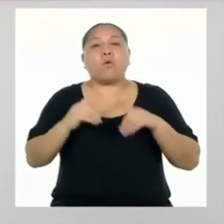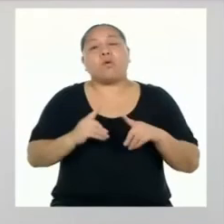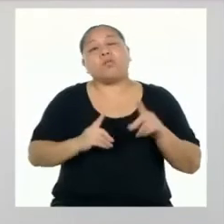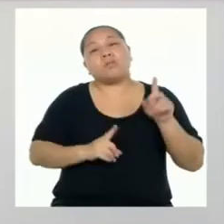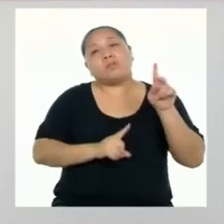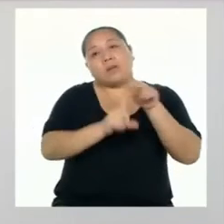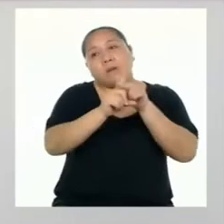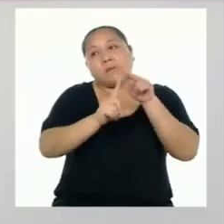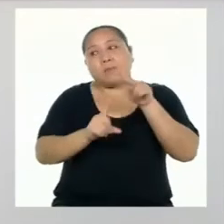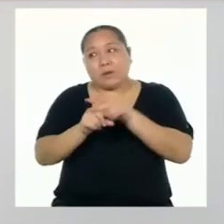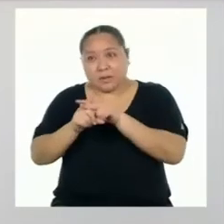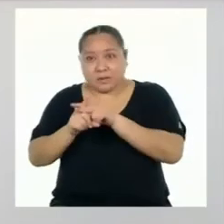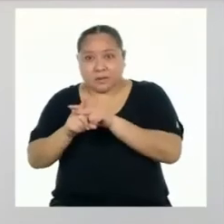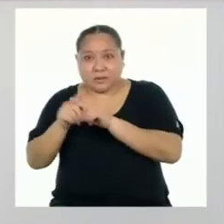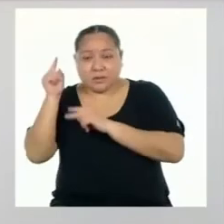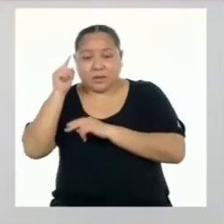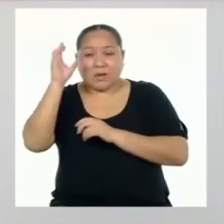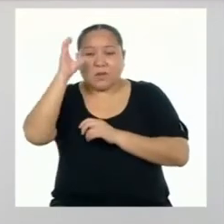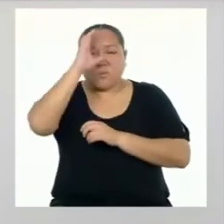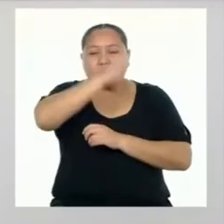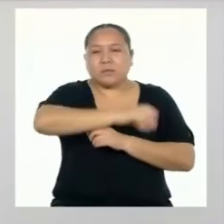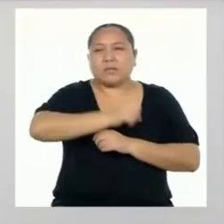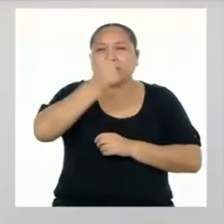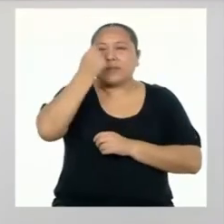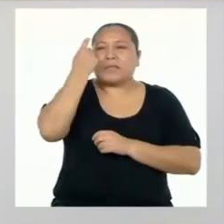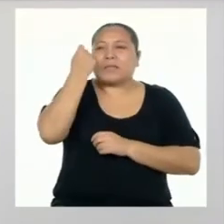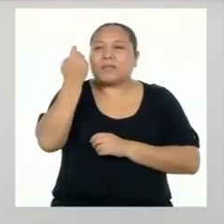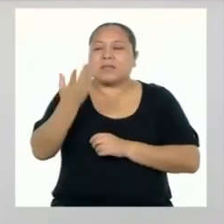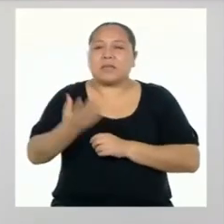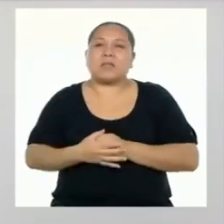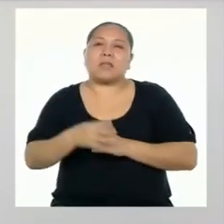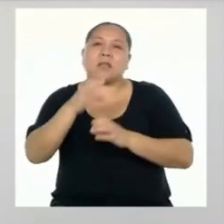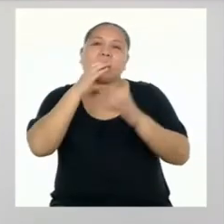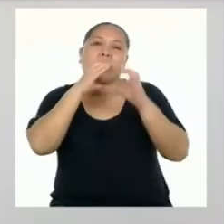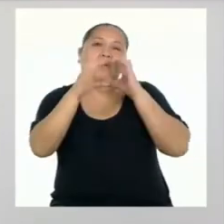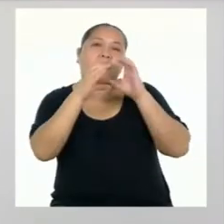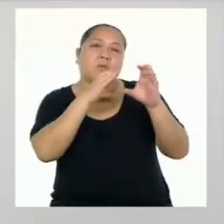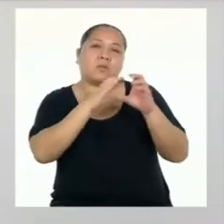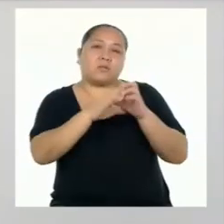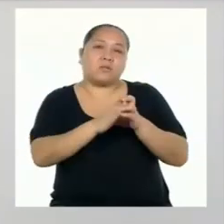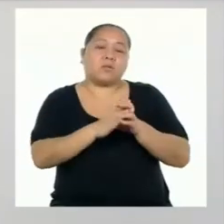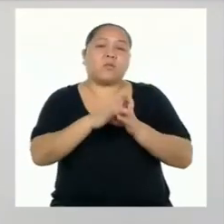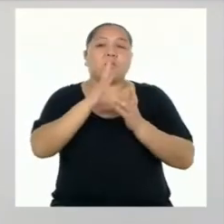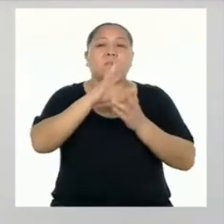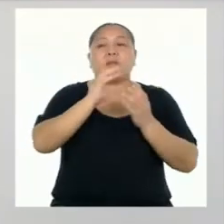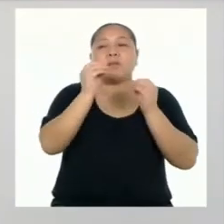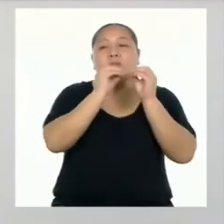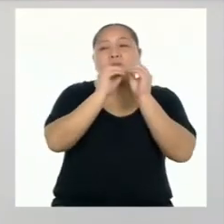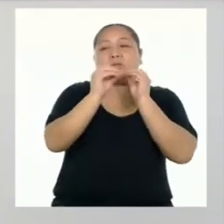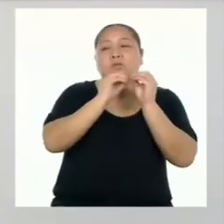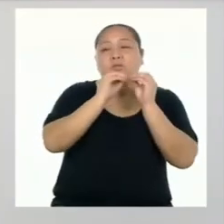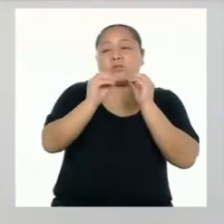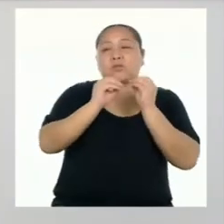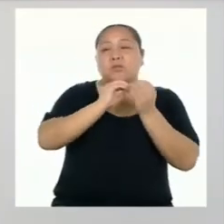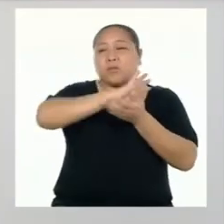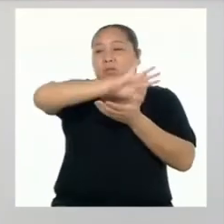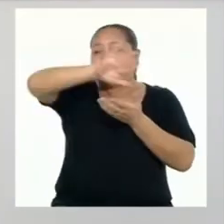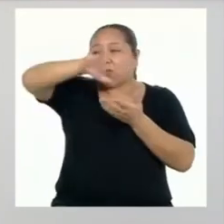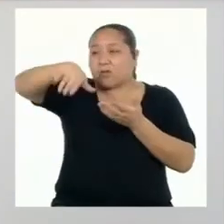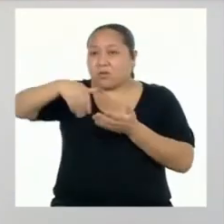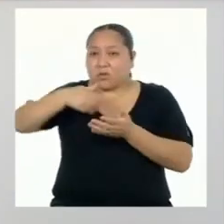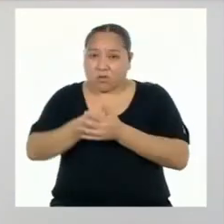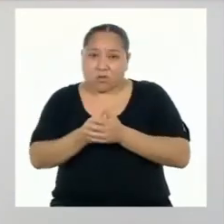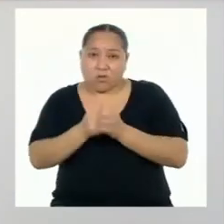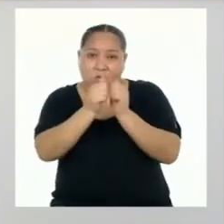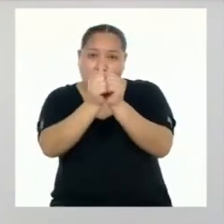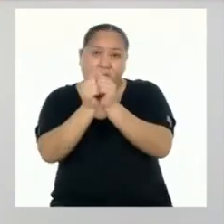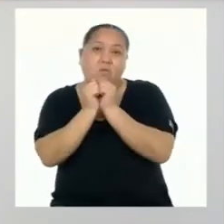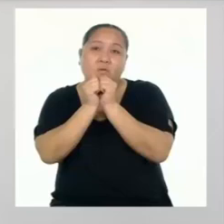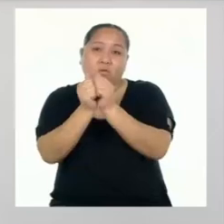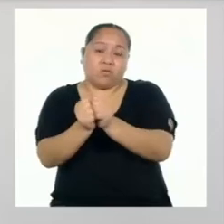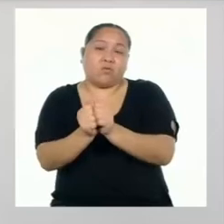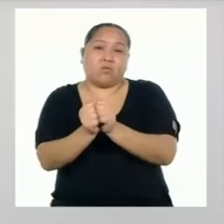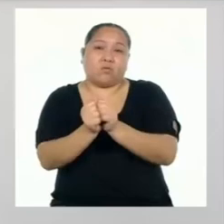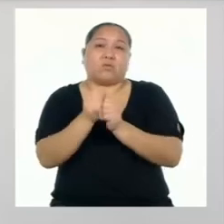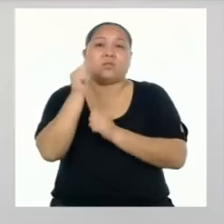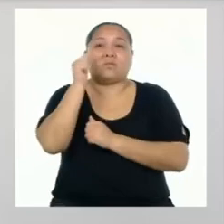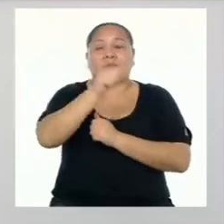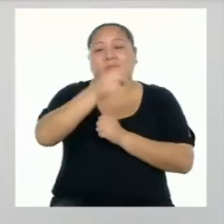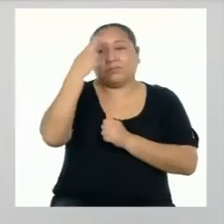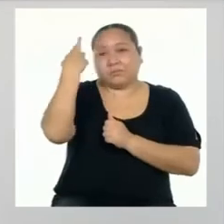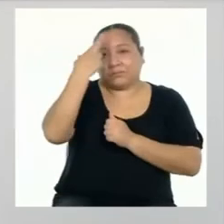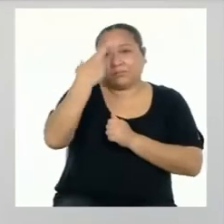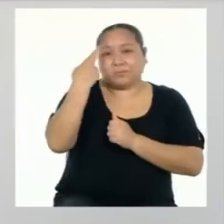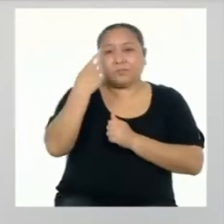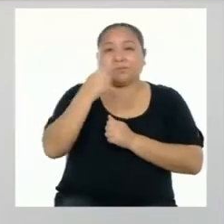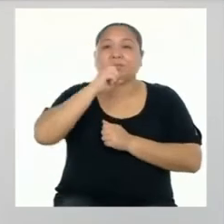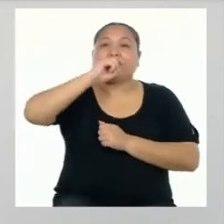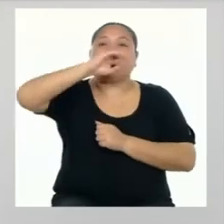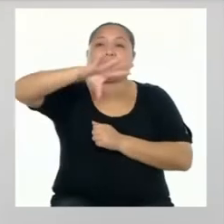presenten hay que buscar el entendimiento y el diálogo para abordarlo y llegar a una solución conjunta. Es por